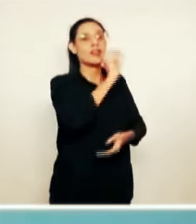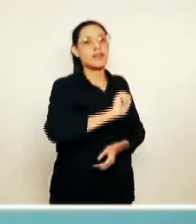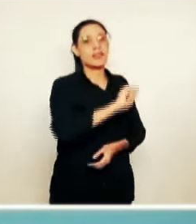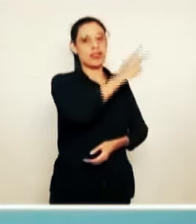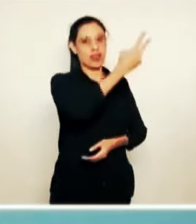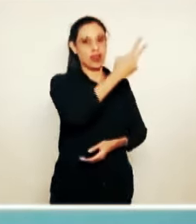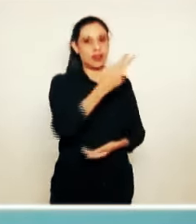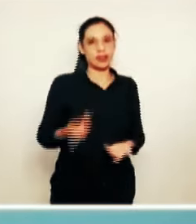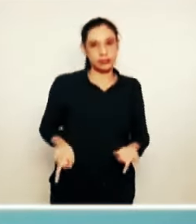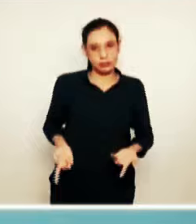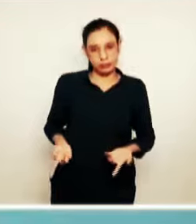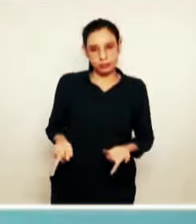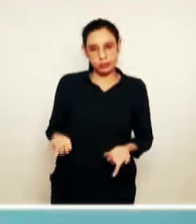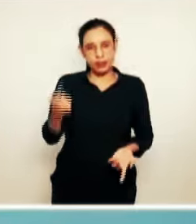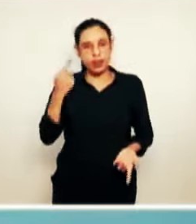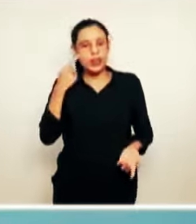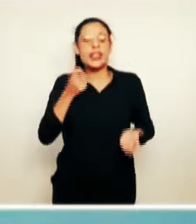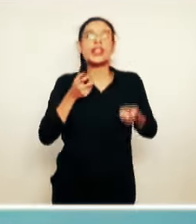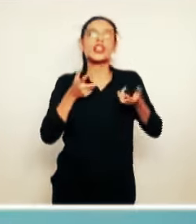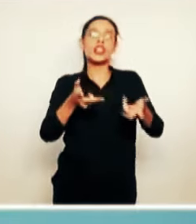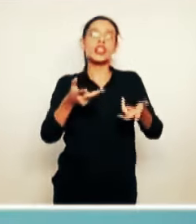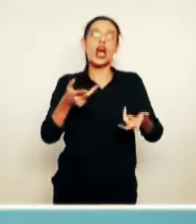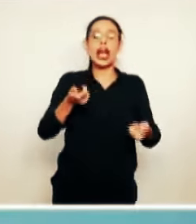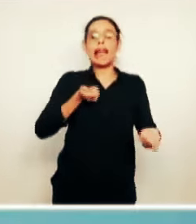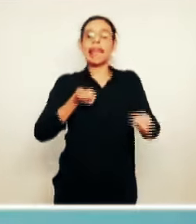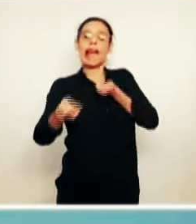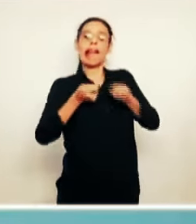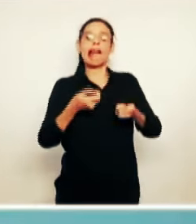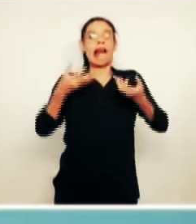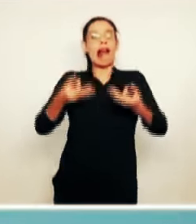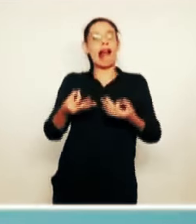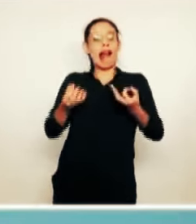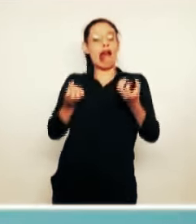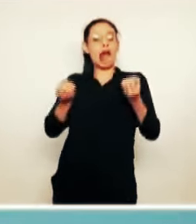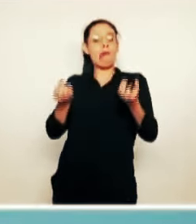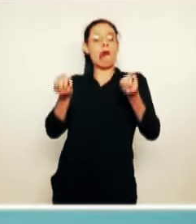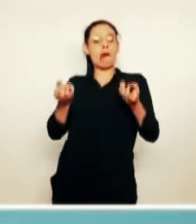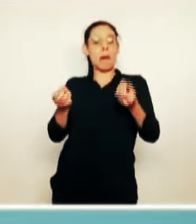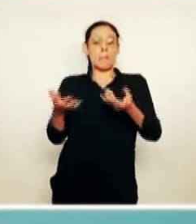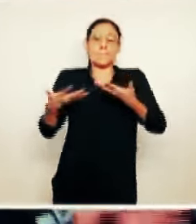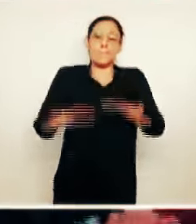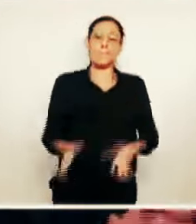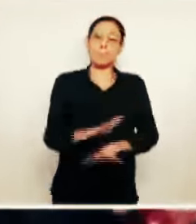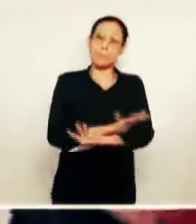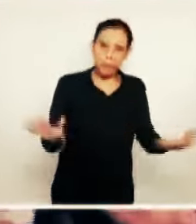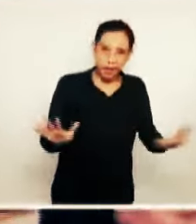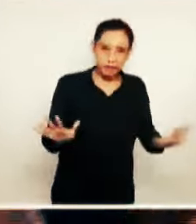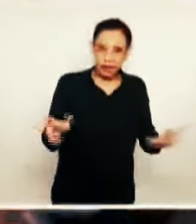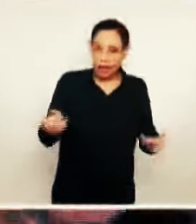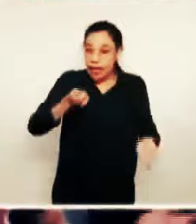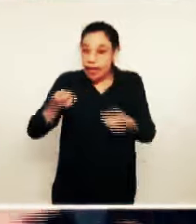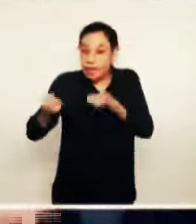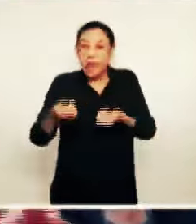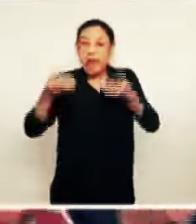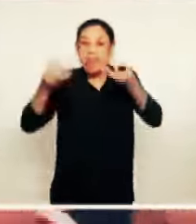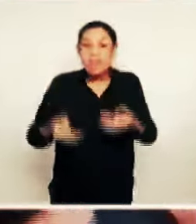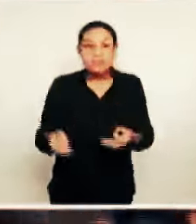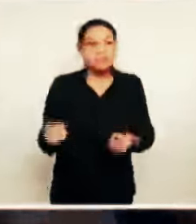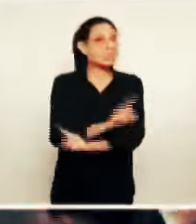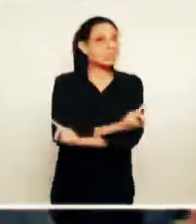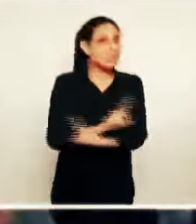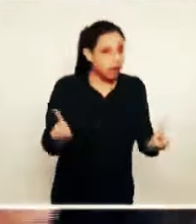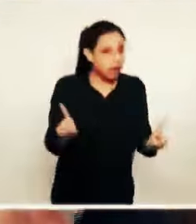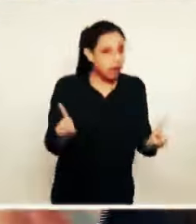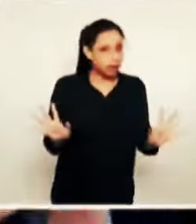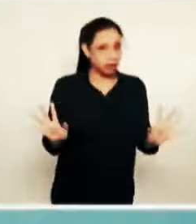mercado. No me jodan más con la eficiencia del mercado. No hay eficiencia en el mercado.